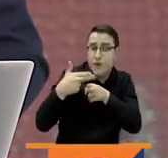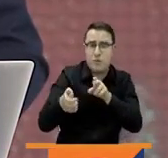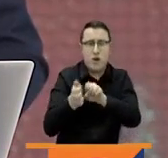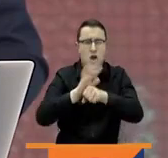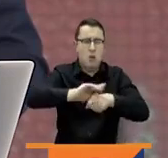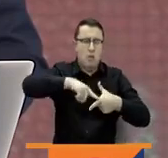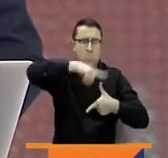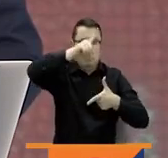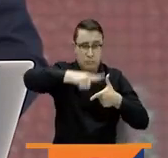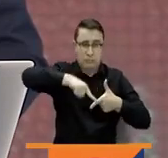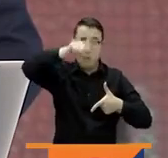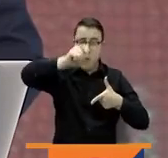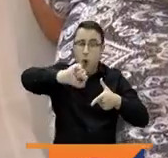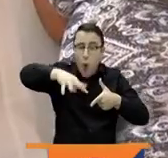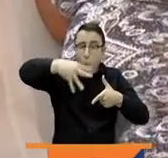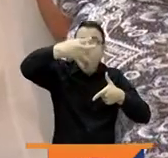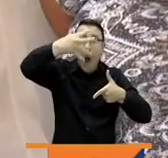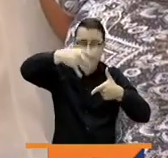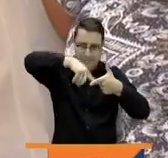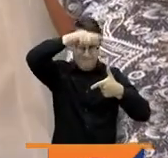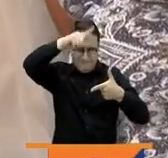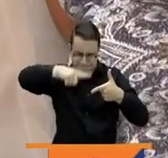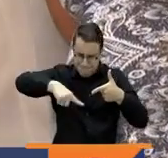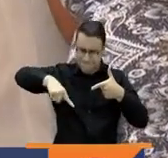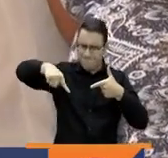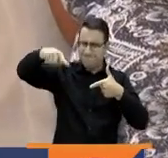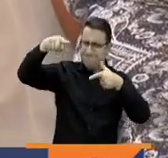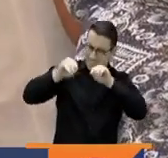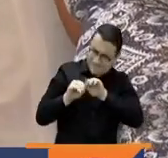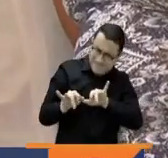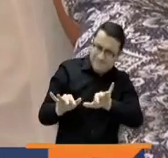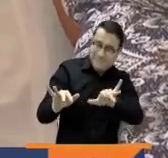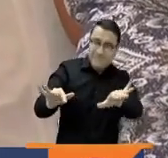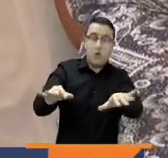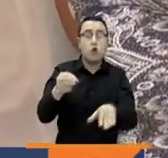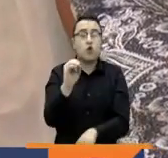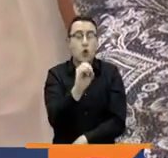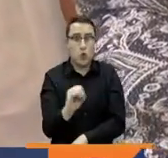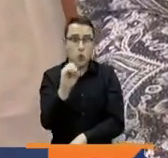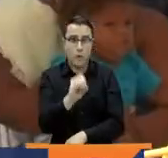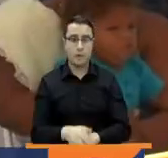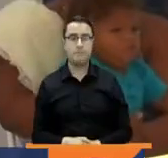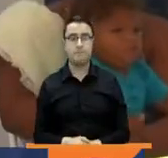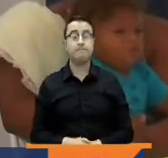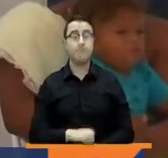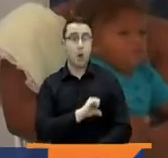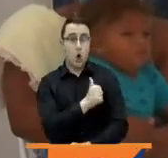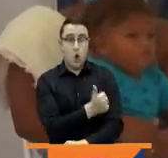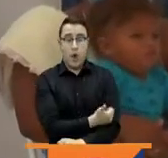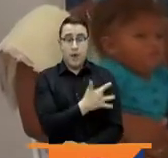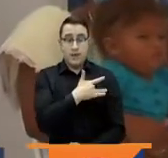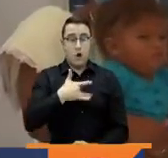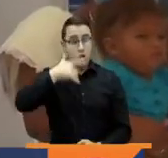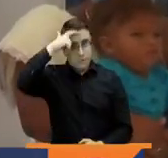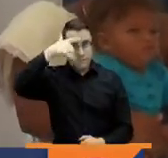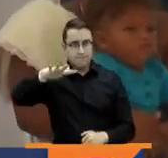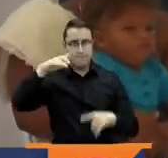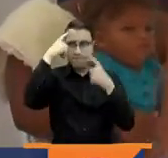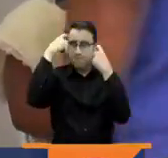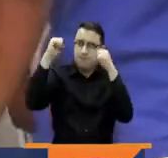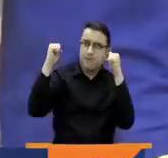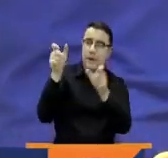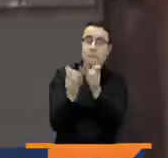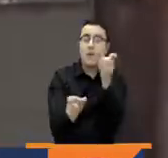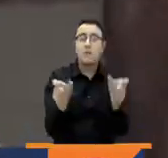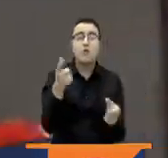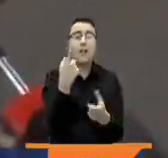el mes de octubre. Como preocupante ha sido considerada por las autoridades sanitarias de Cartagena la no asistencia de los mayores